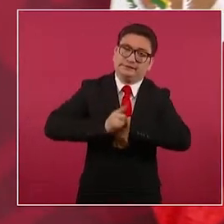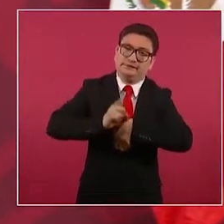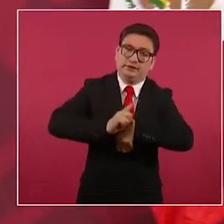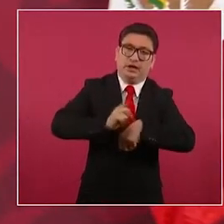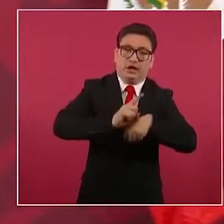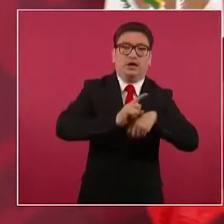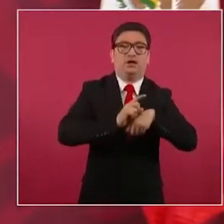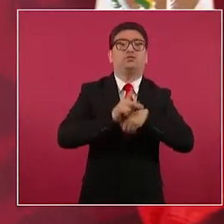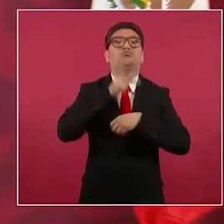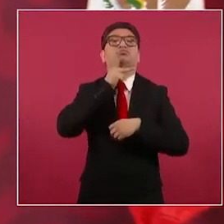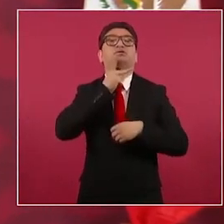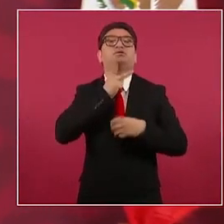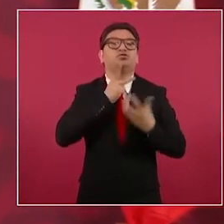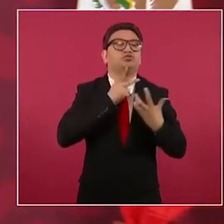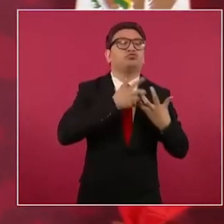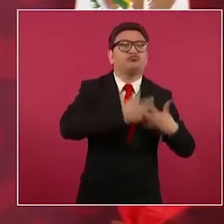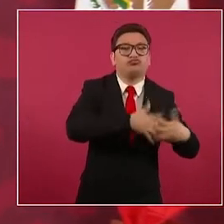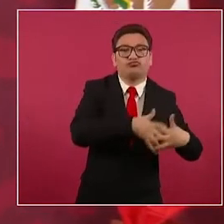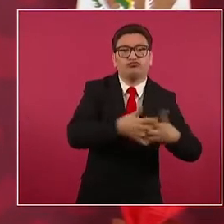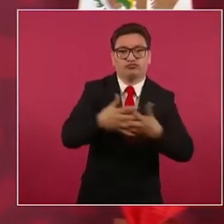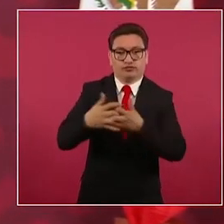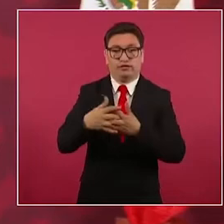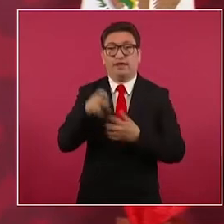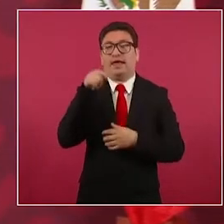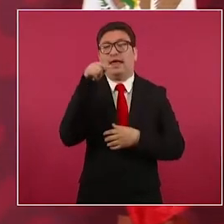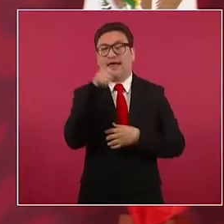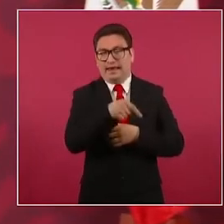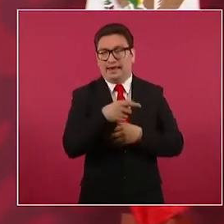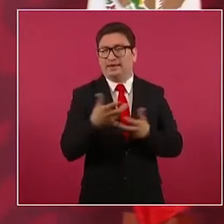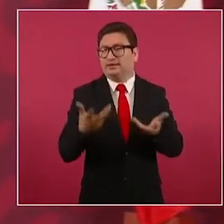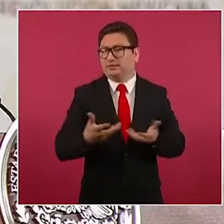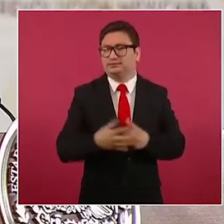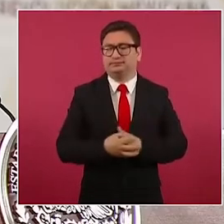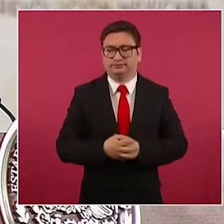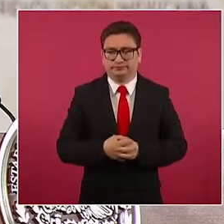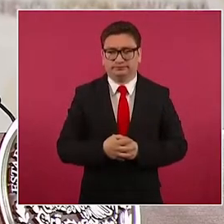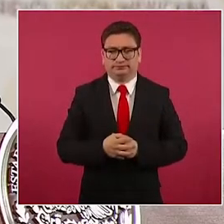Vamos a producir en esa refinería